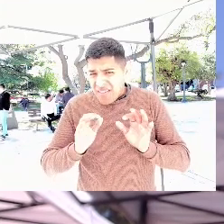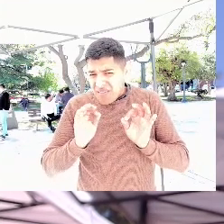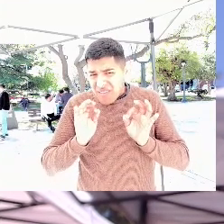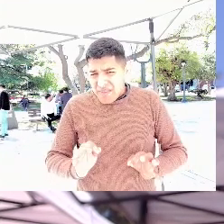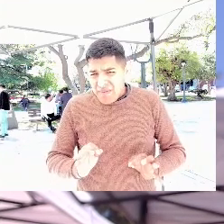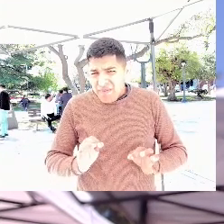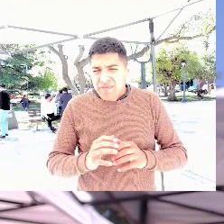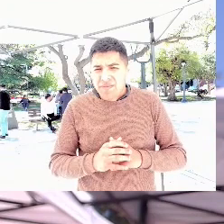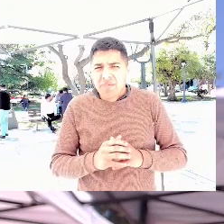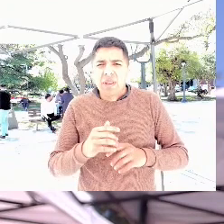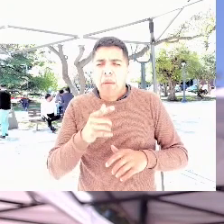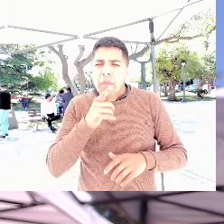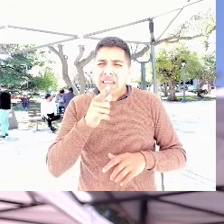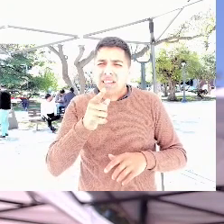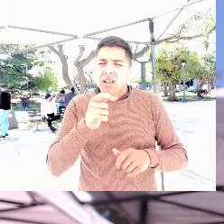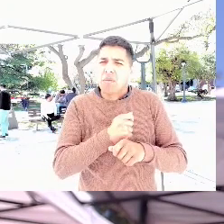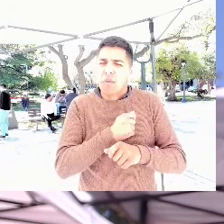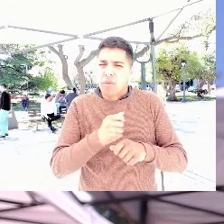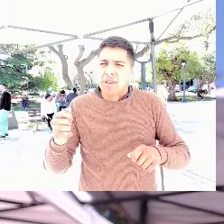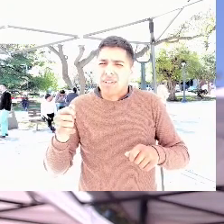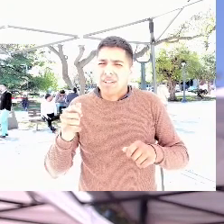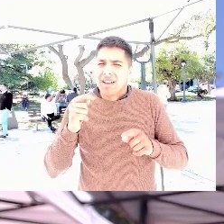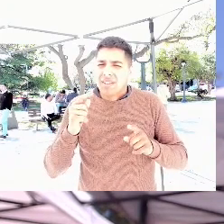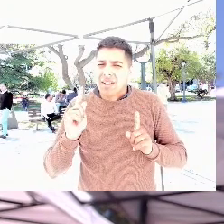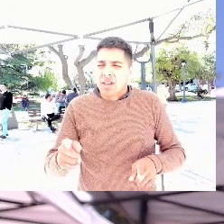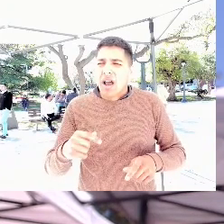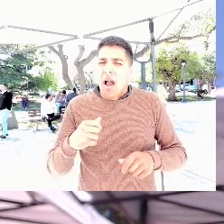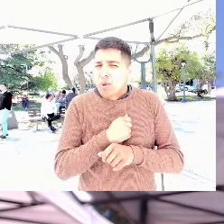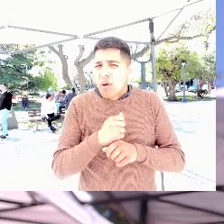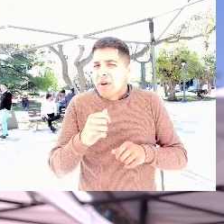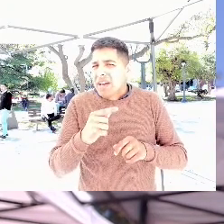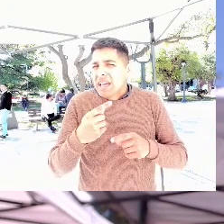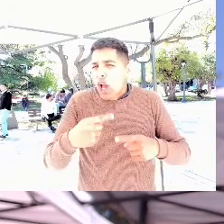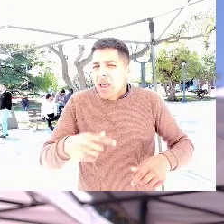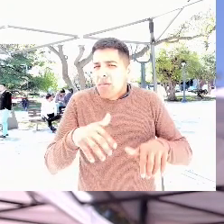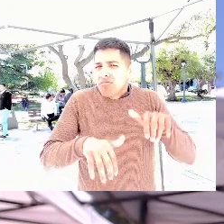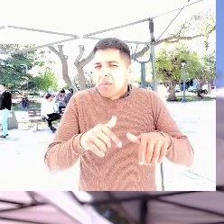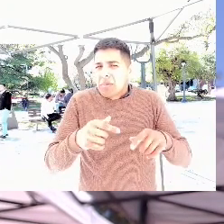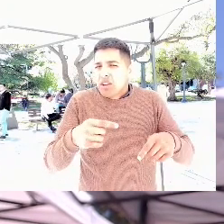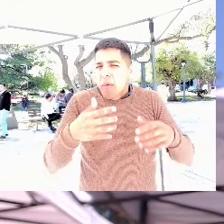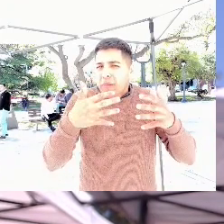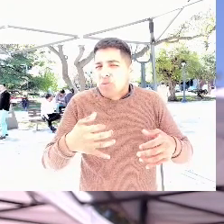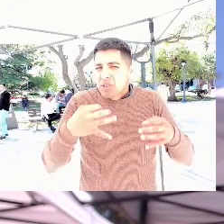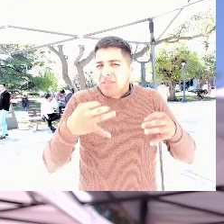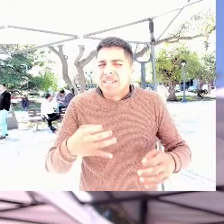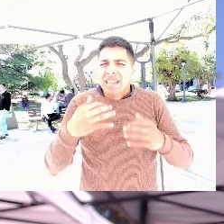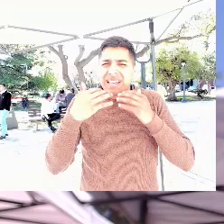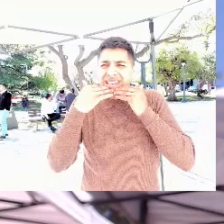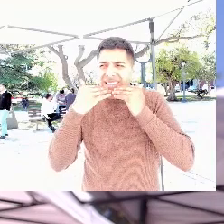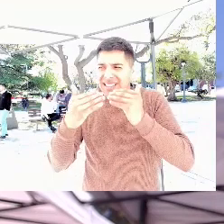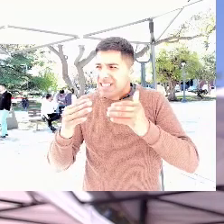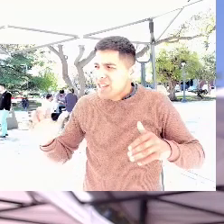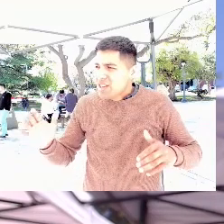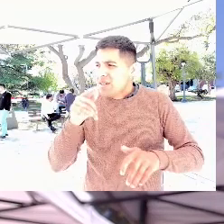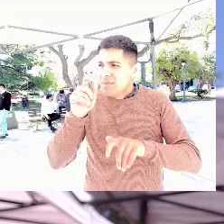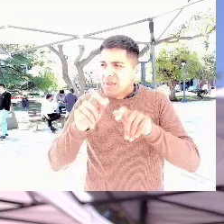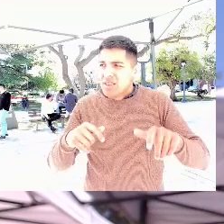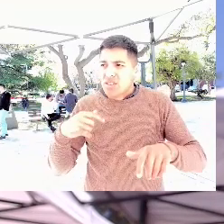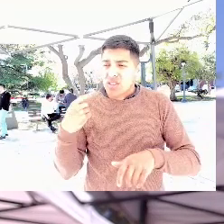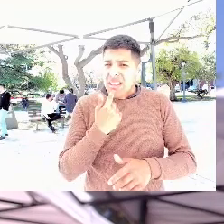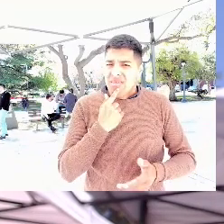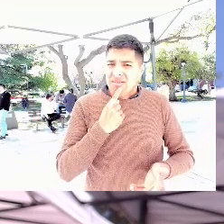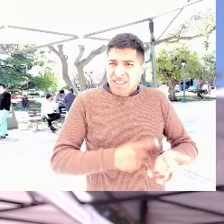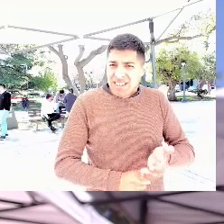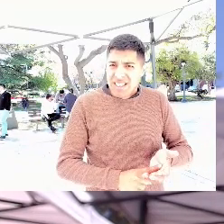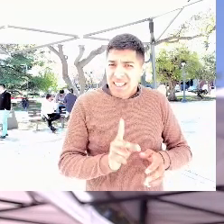eso es lo que acabamos de votar, eso es lo que acabamos de hacer, y agradecerle a los vecinos, así como a nosotros nos toca tomar